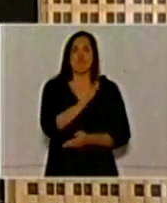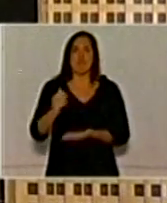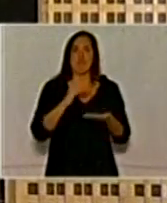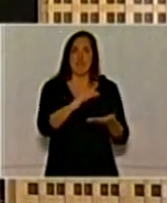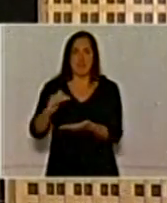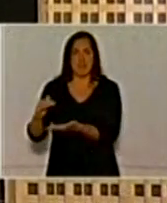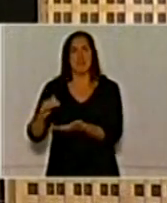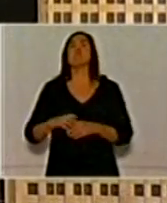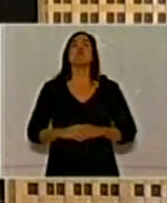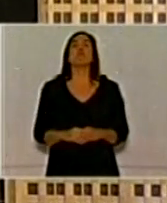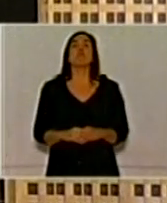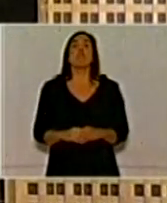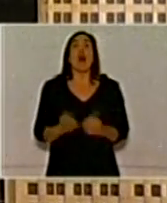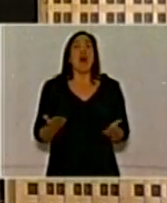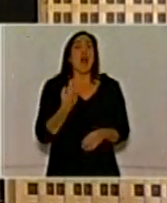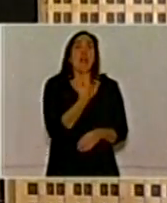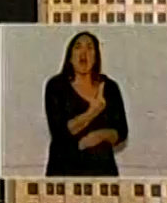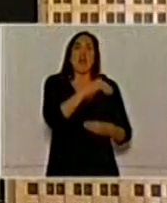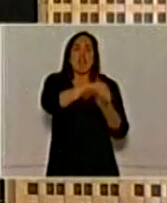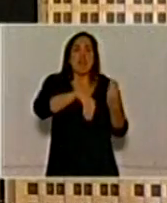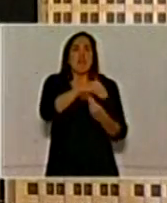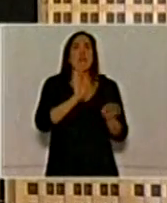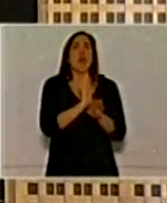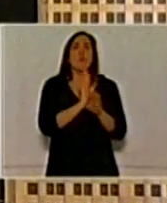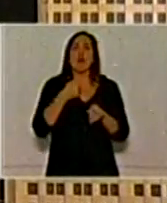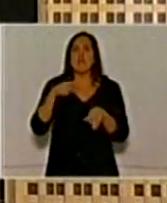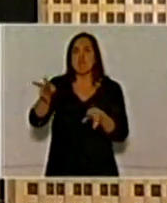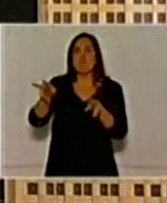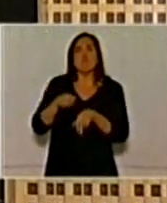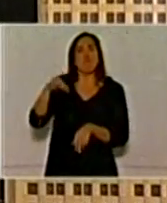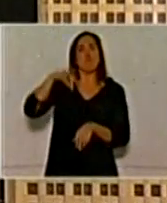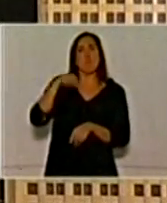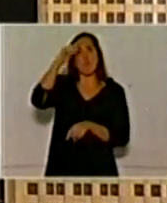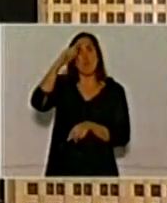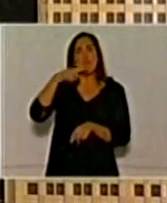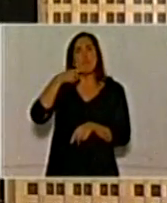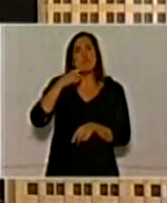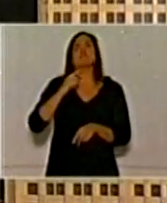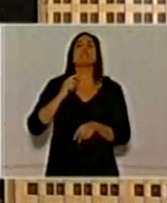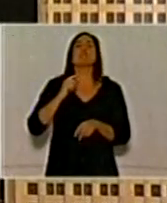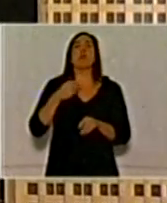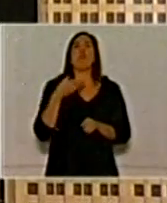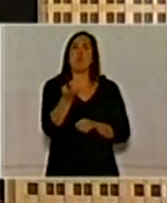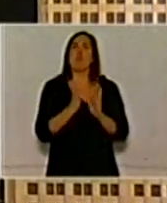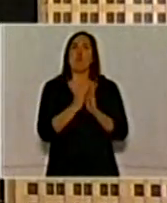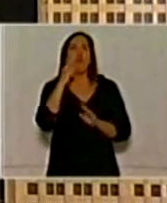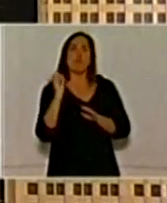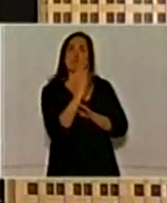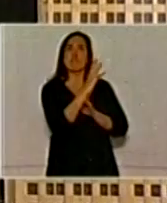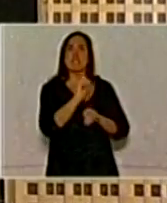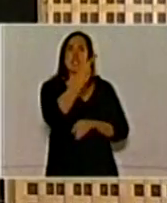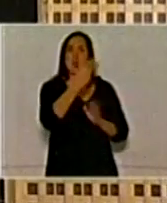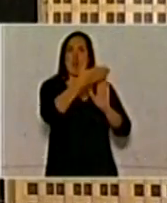que cada familia va a tener un ingreso promedio, segunda hoja por favor, que hoy es de